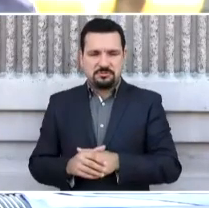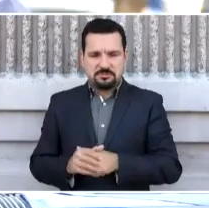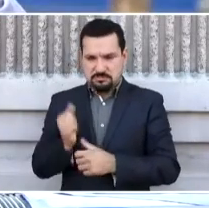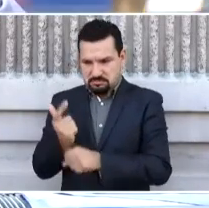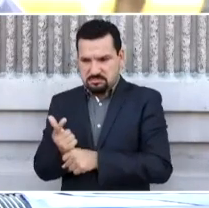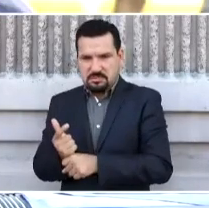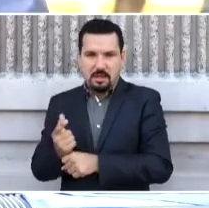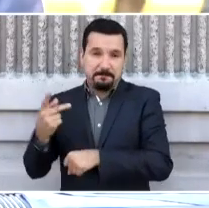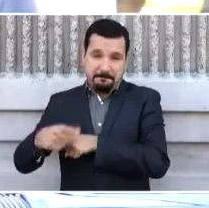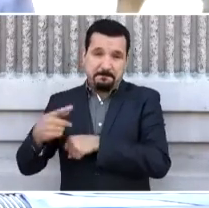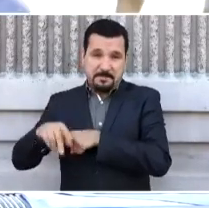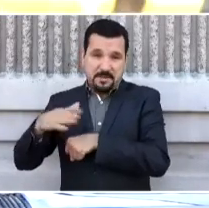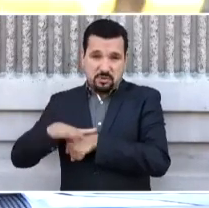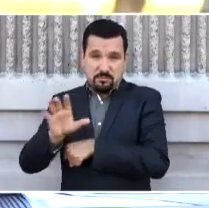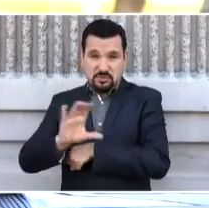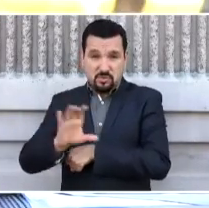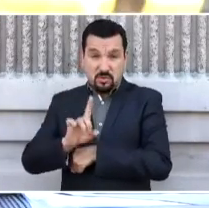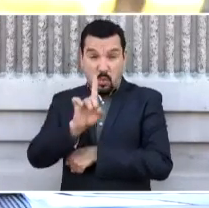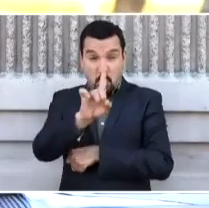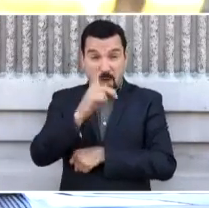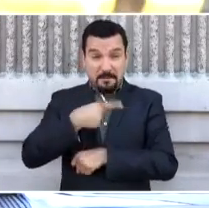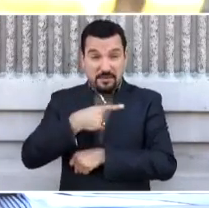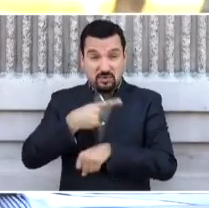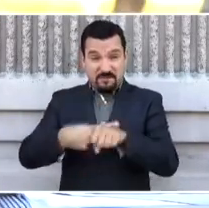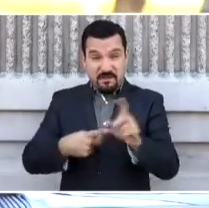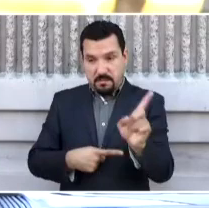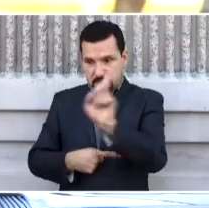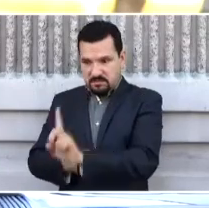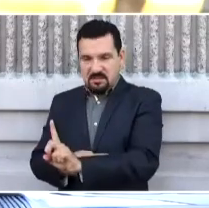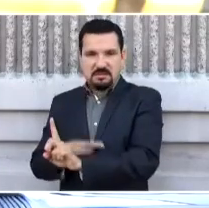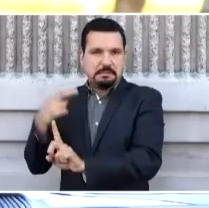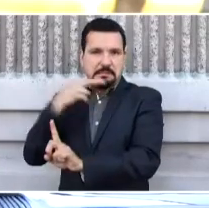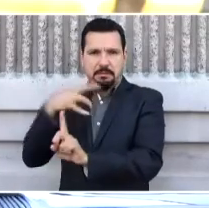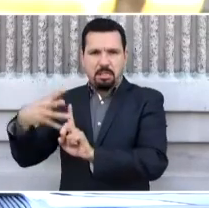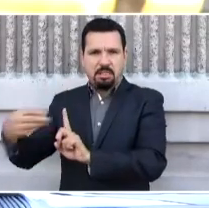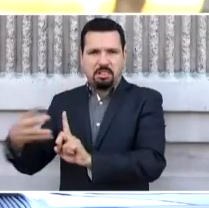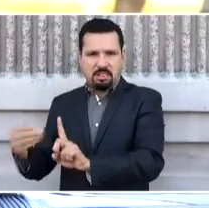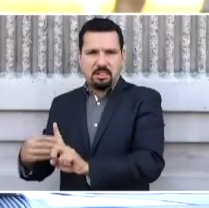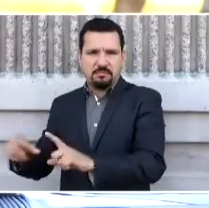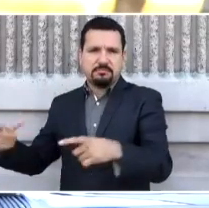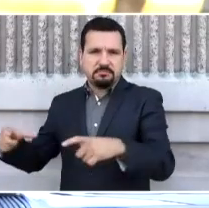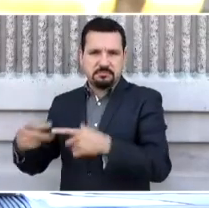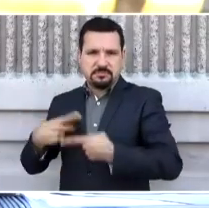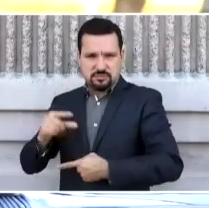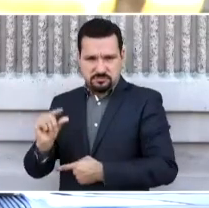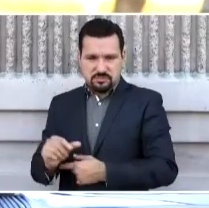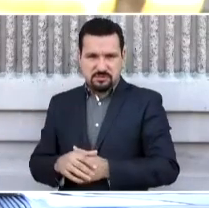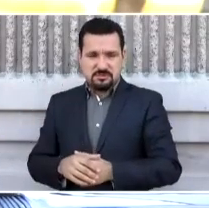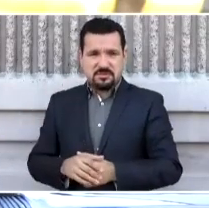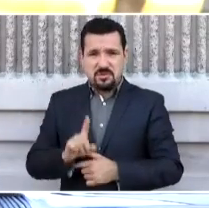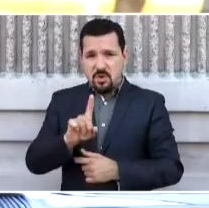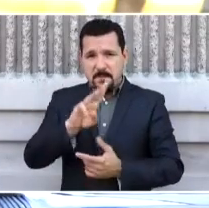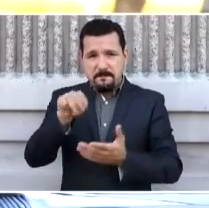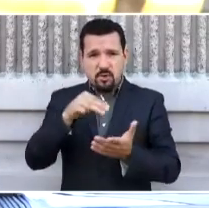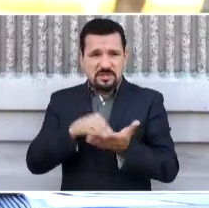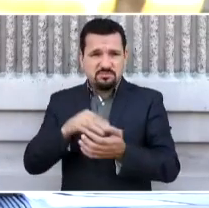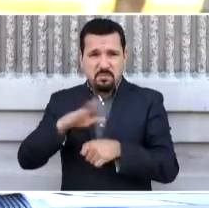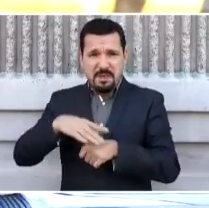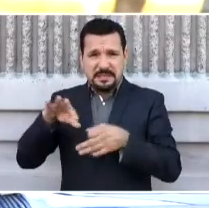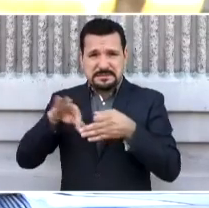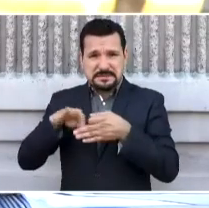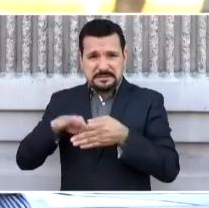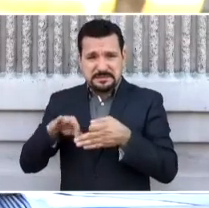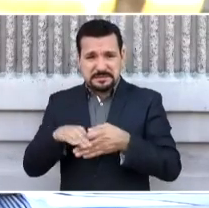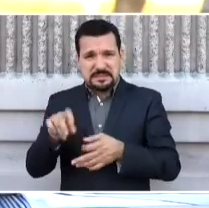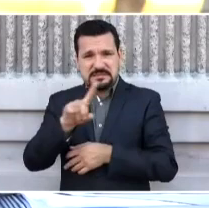están en mayor riesgo una vez que se introduce un caso. Miren, el municipio con mayor incidencia, es decir,